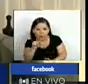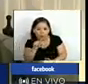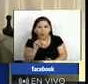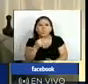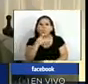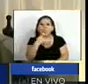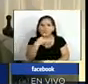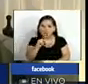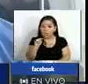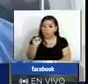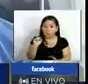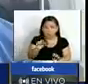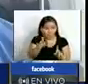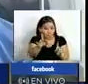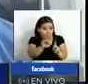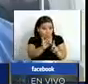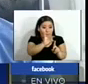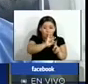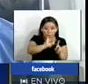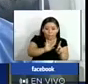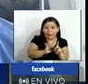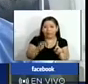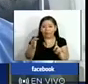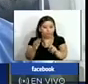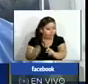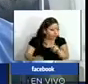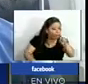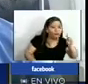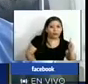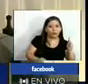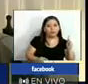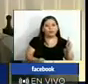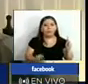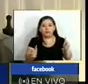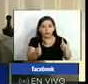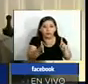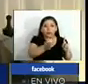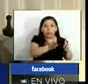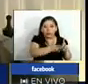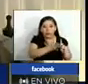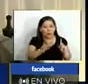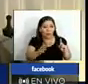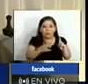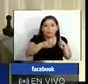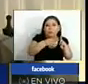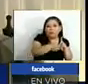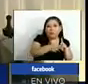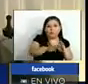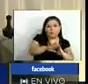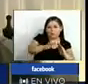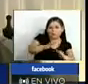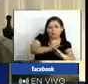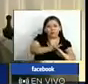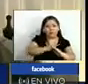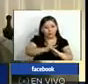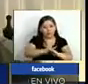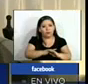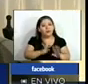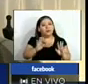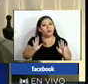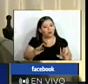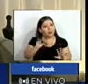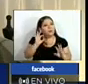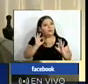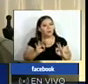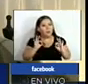la identificación de casos, el aislamiento de esos casos, para cortar la transmisión. Entonces se multiplicó